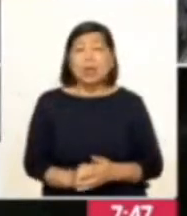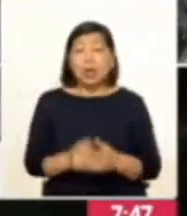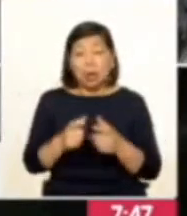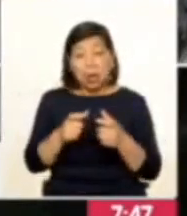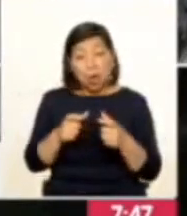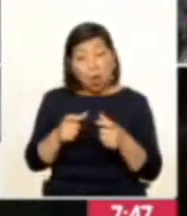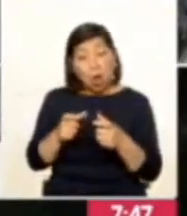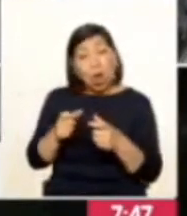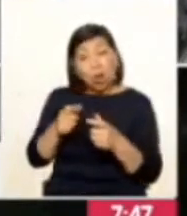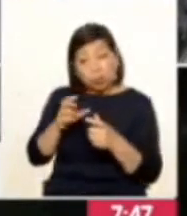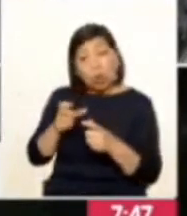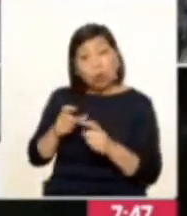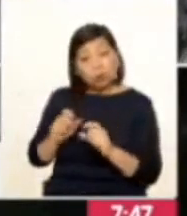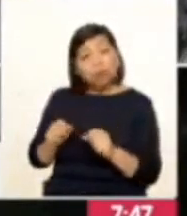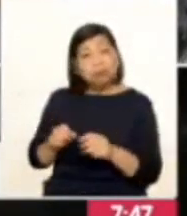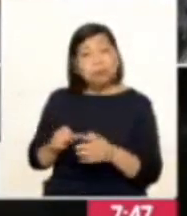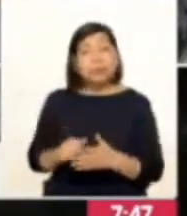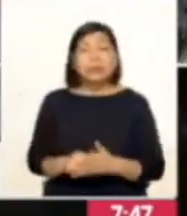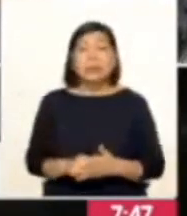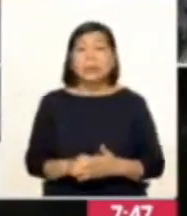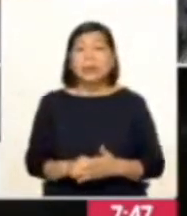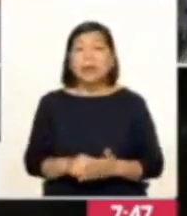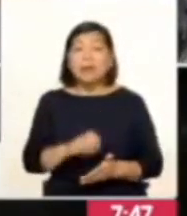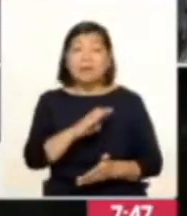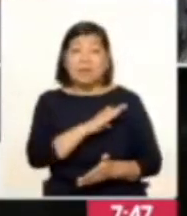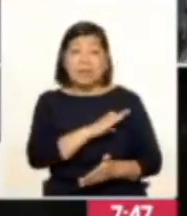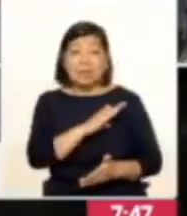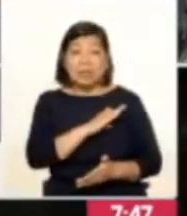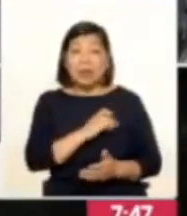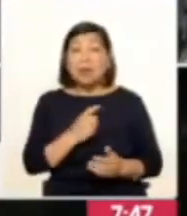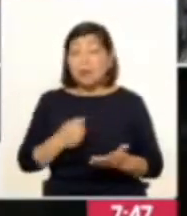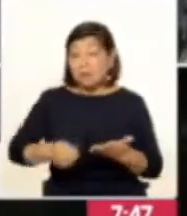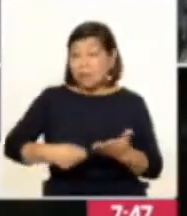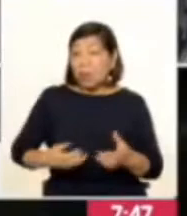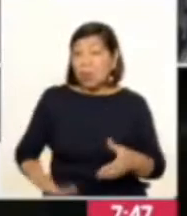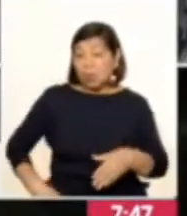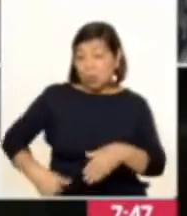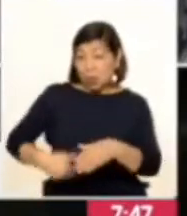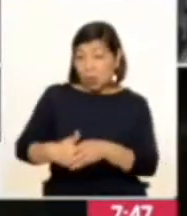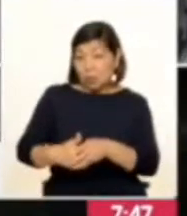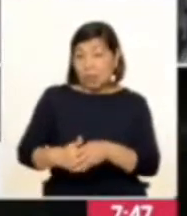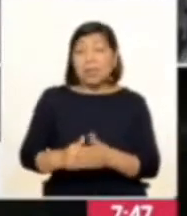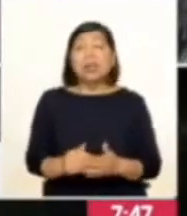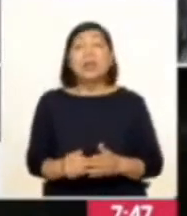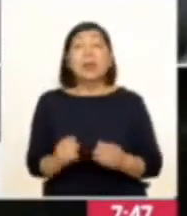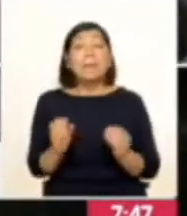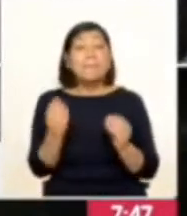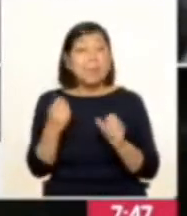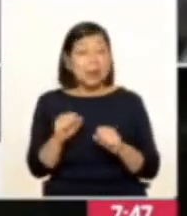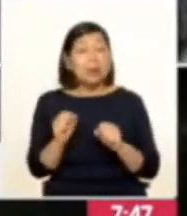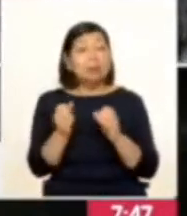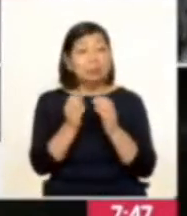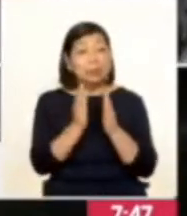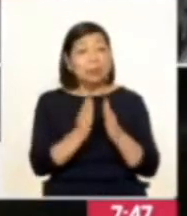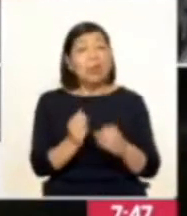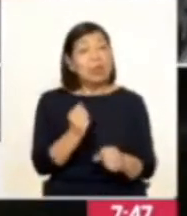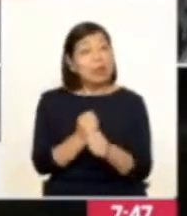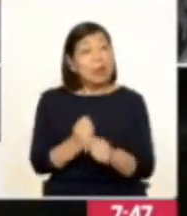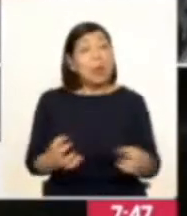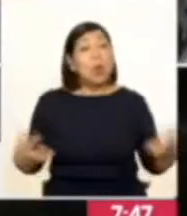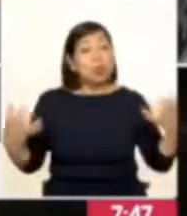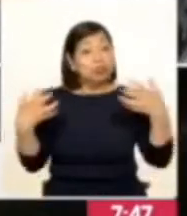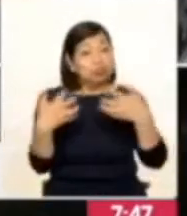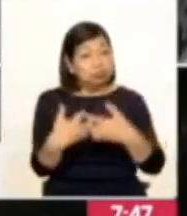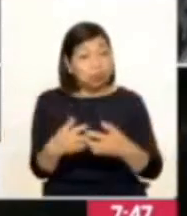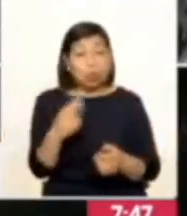articulada de hecho estamos por la señora fiscal de la nación a punto de firmar un convenio de cooperación interinstitucional para formalizar estos trabajos conjuntos